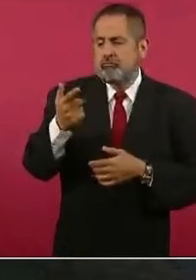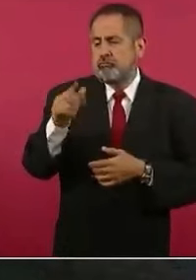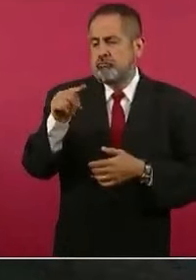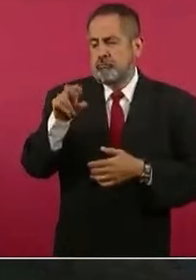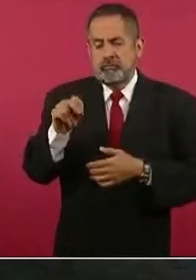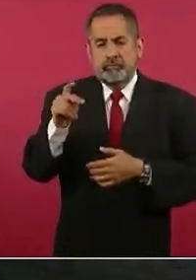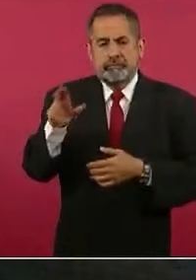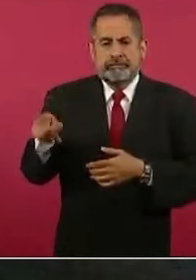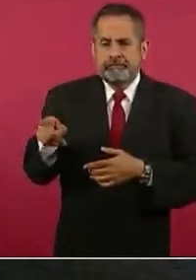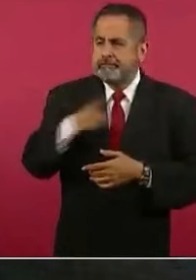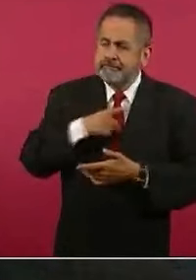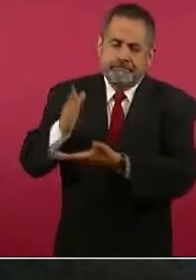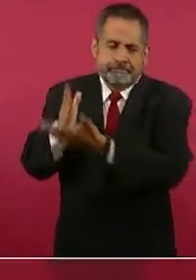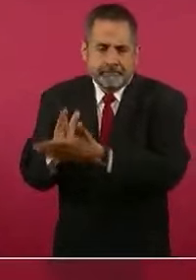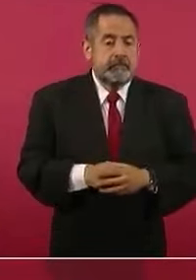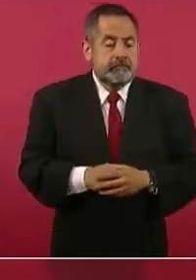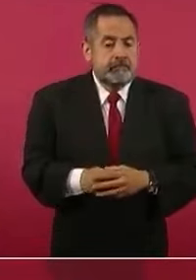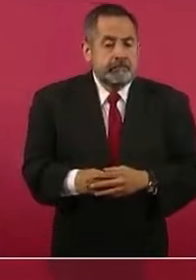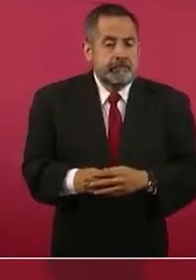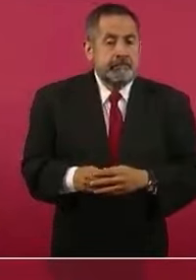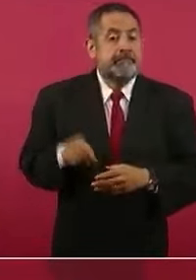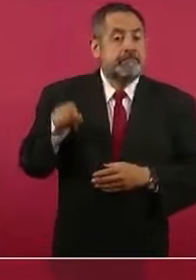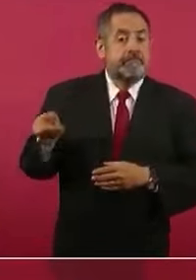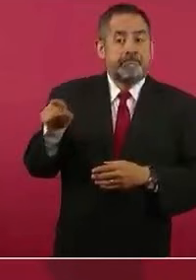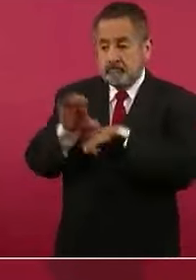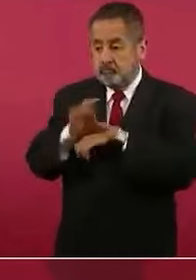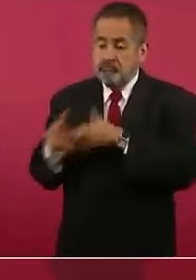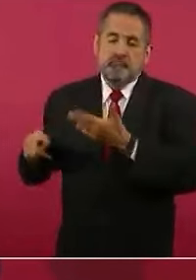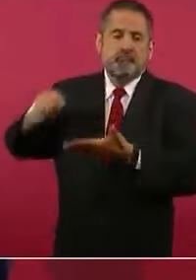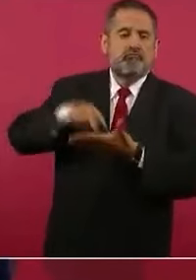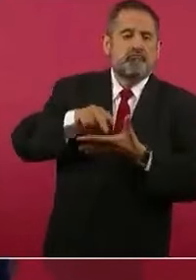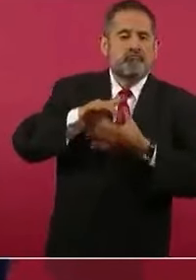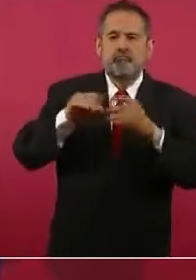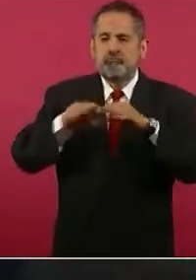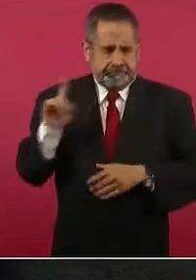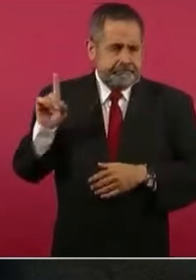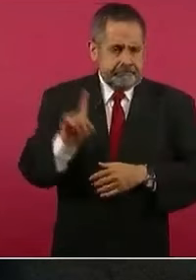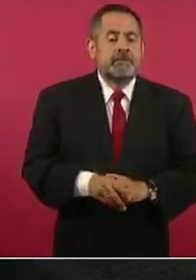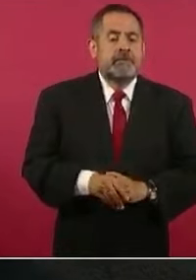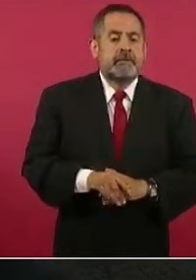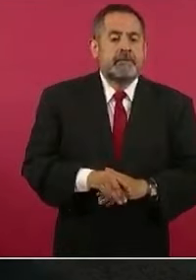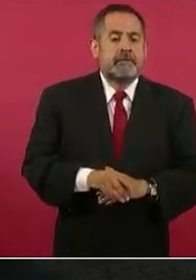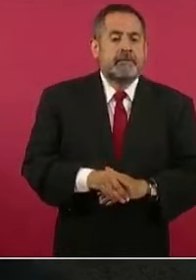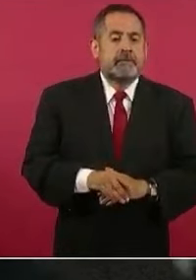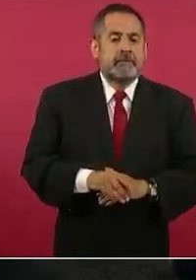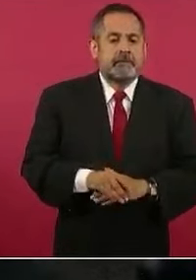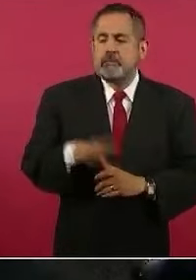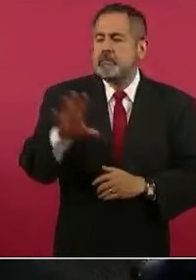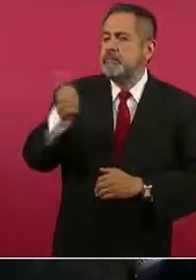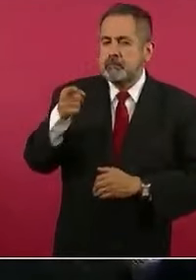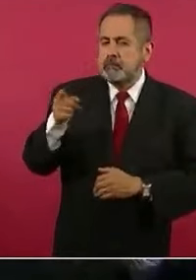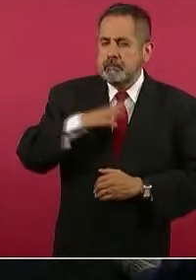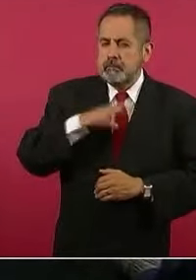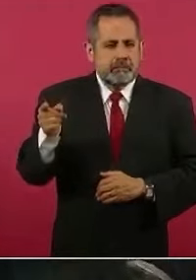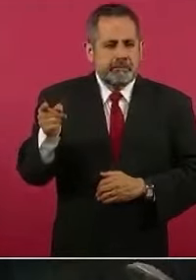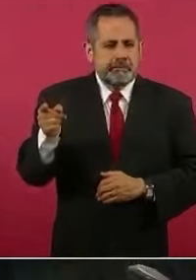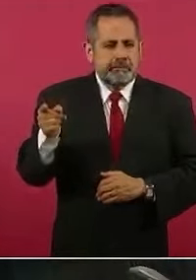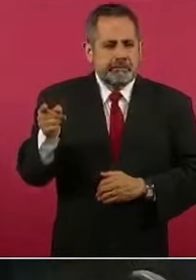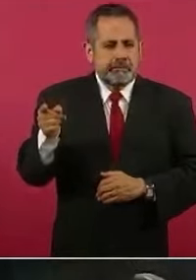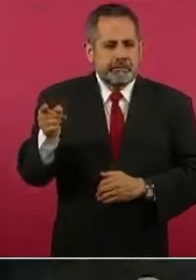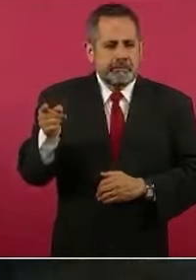que eso y se de tenía él también, por eso él se pronunció. ¿Por qué no la buscan? Y sí, pero hay una